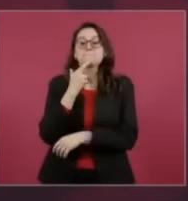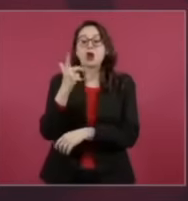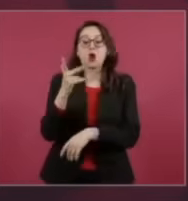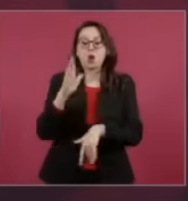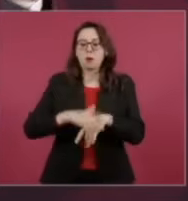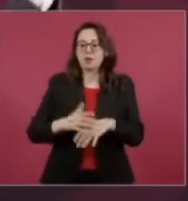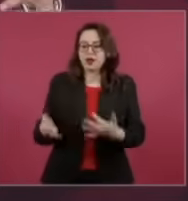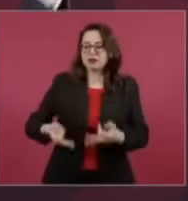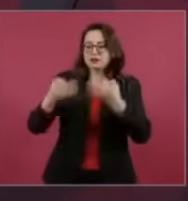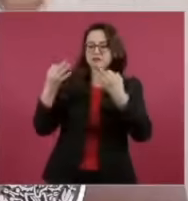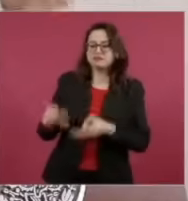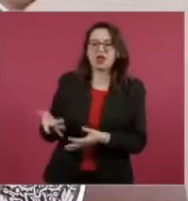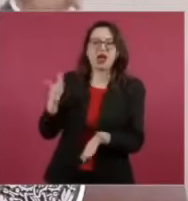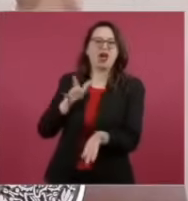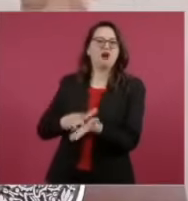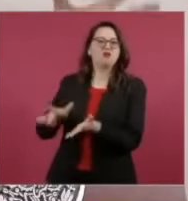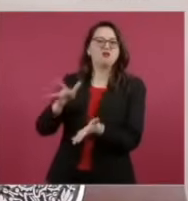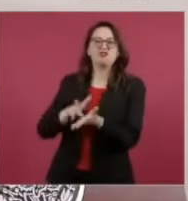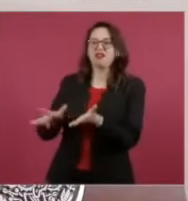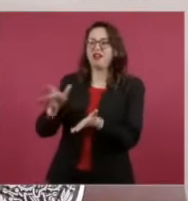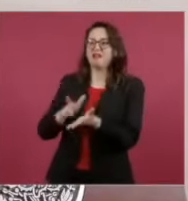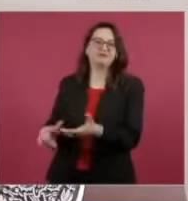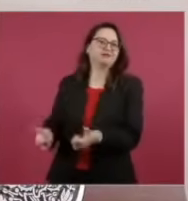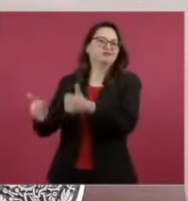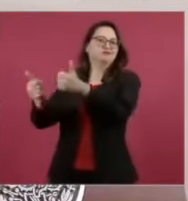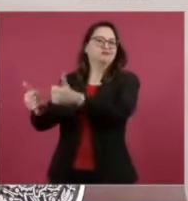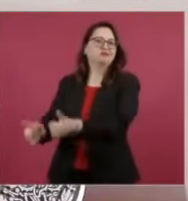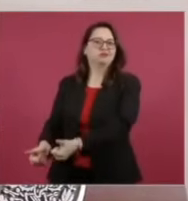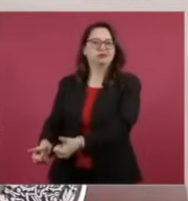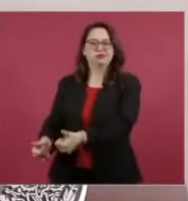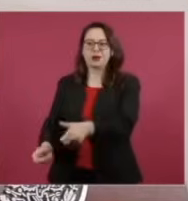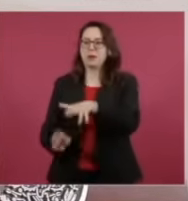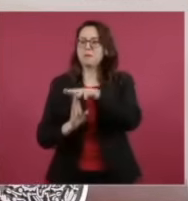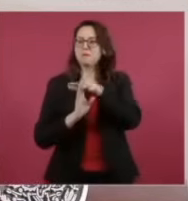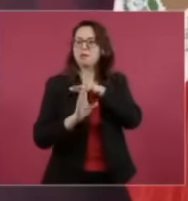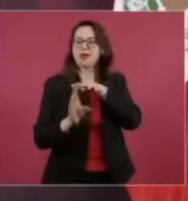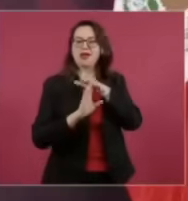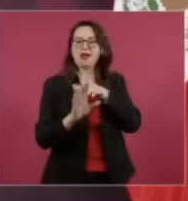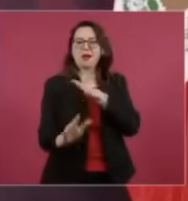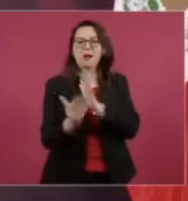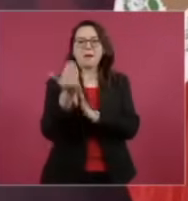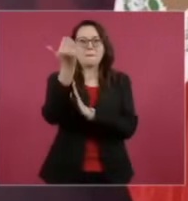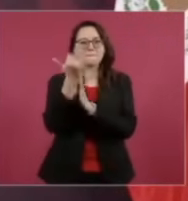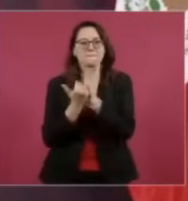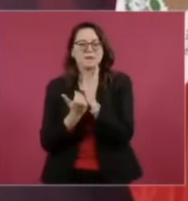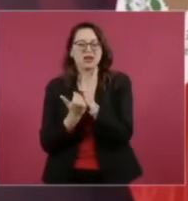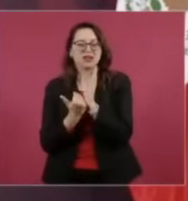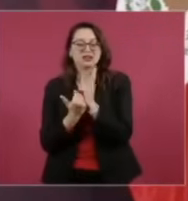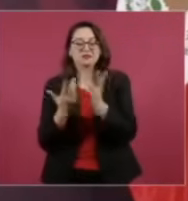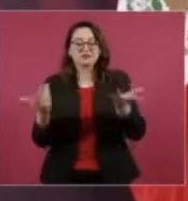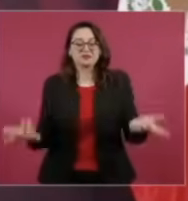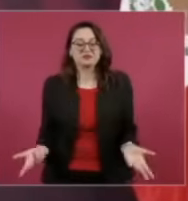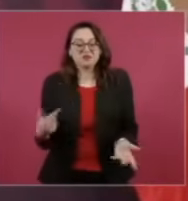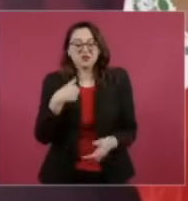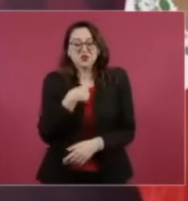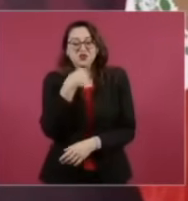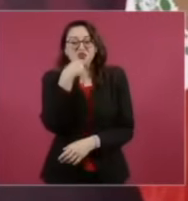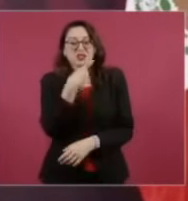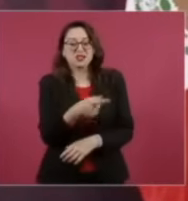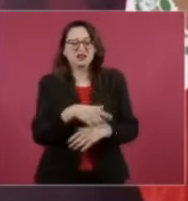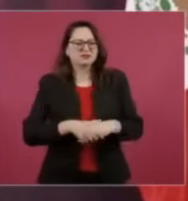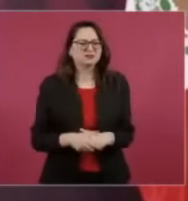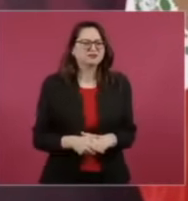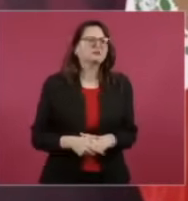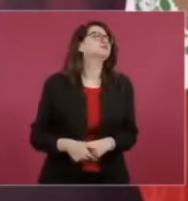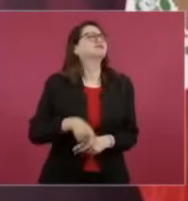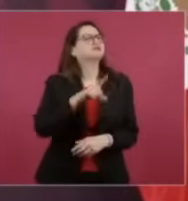es ayudar a los países pobres así como destinan